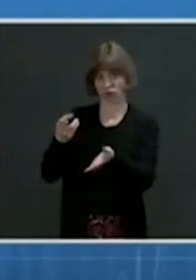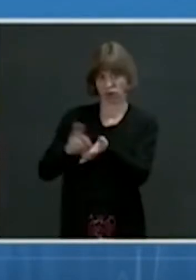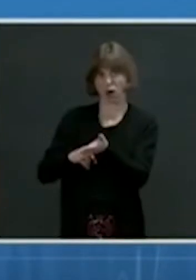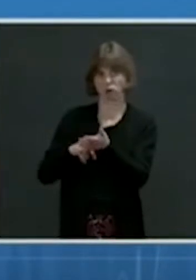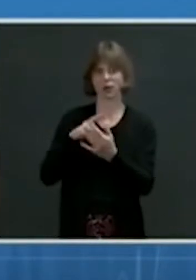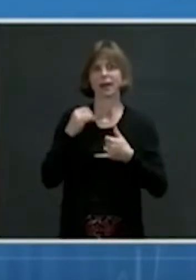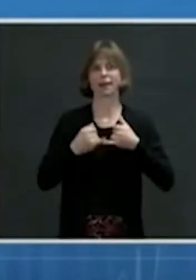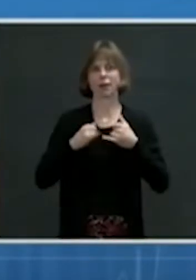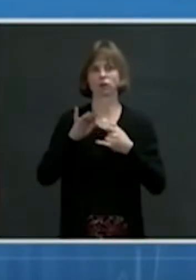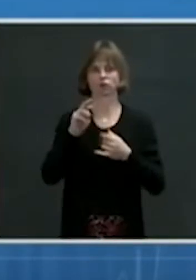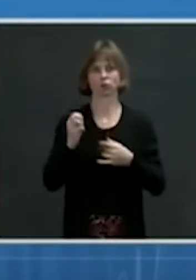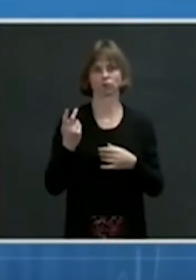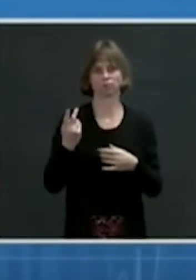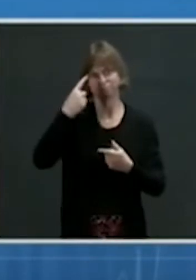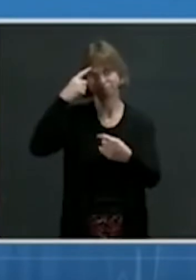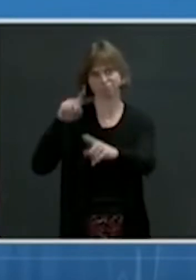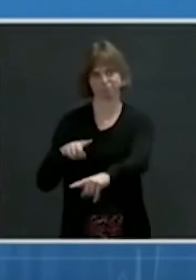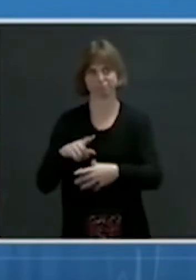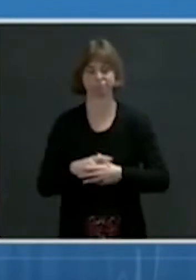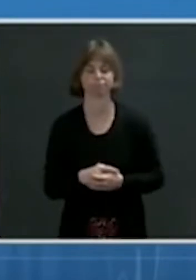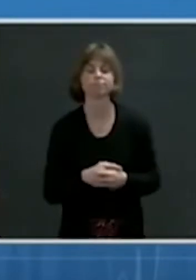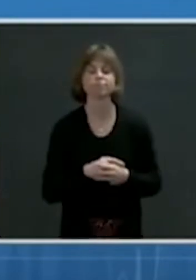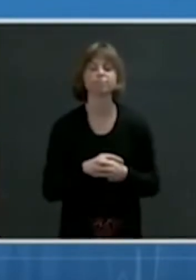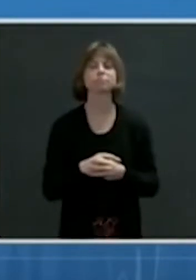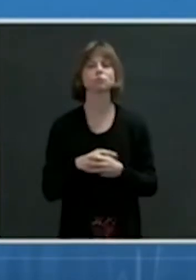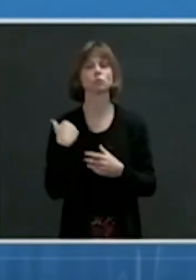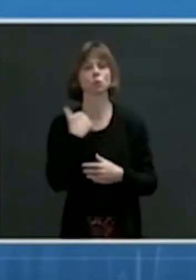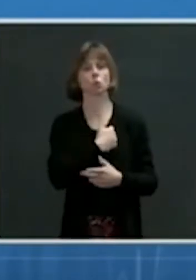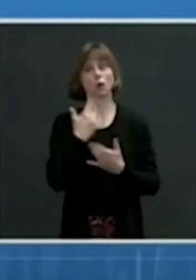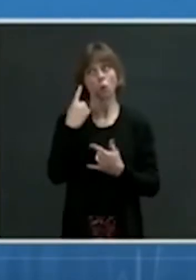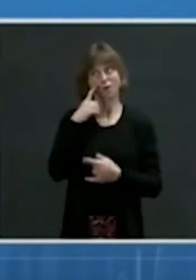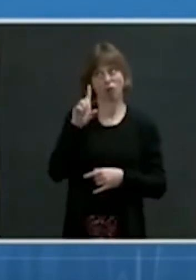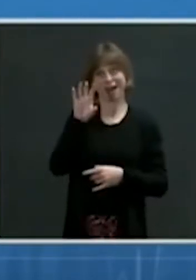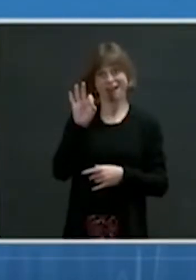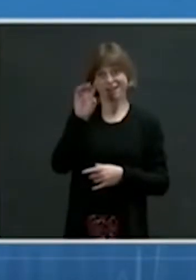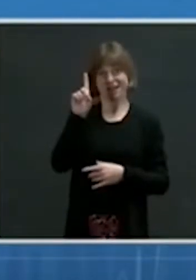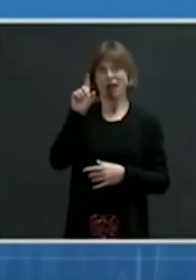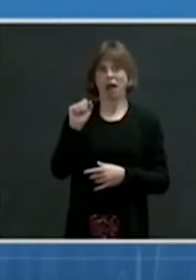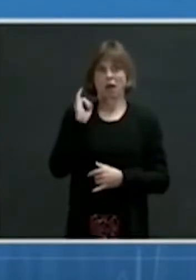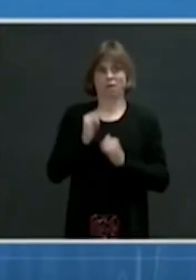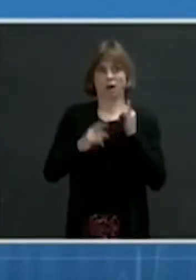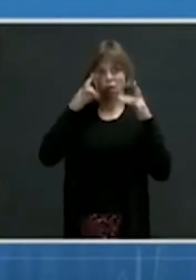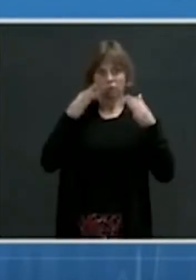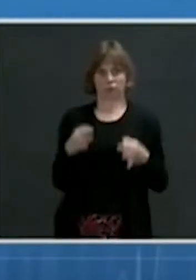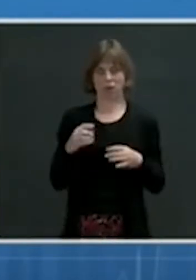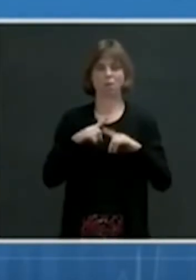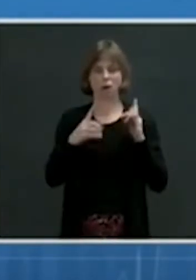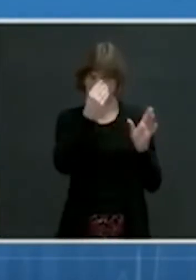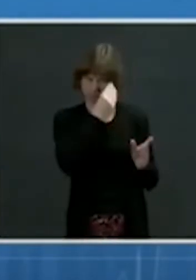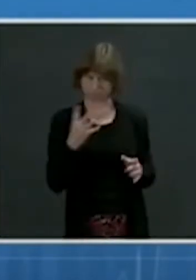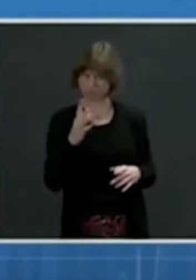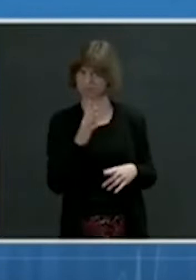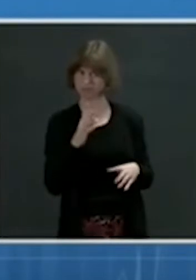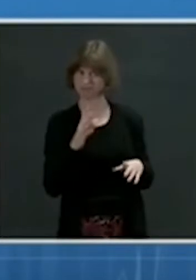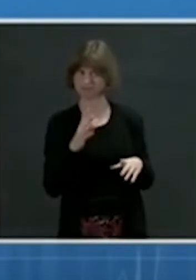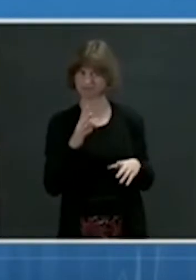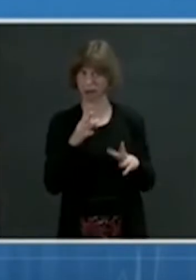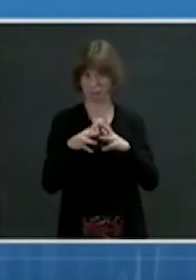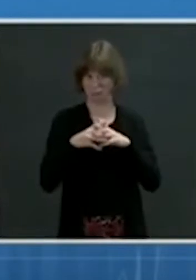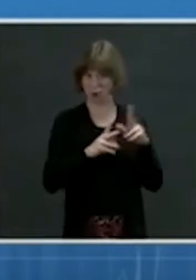Mientras esperamos la decisión de la FDA, queremos que el pueblo de los Estados Unidos sepa que estamos haciendo todo el trabajo para que si se otorga el